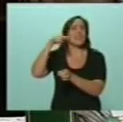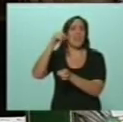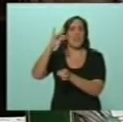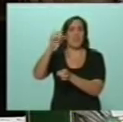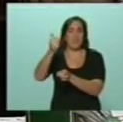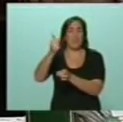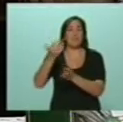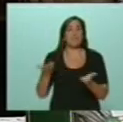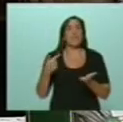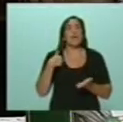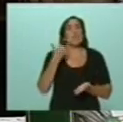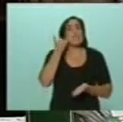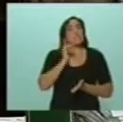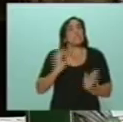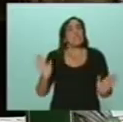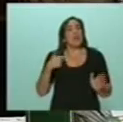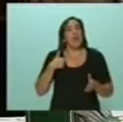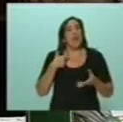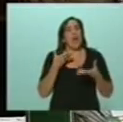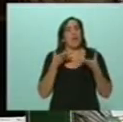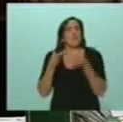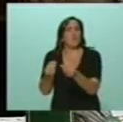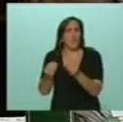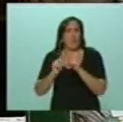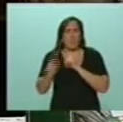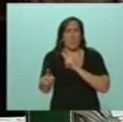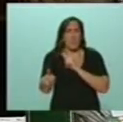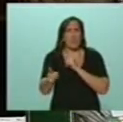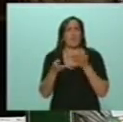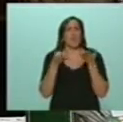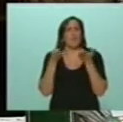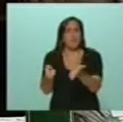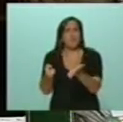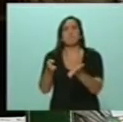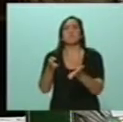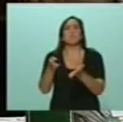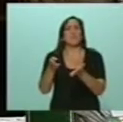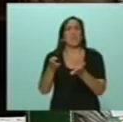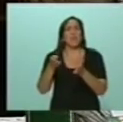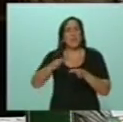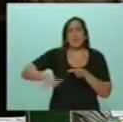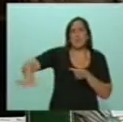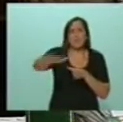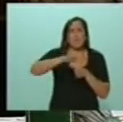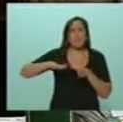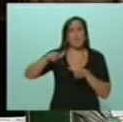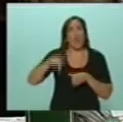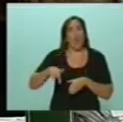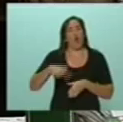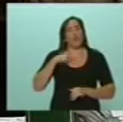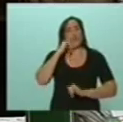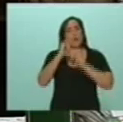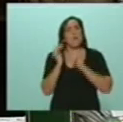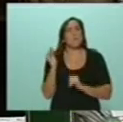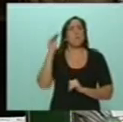por supuesto, parte de la ayuda ya inmediata, asistencial, que se dio con gran despliegue en el territorio y de la cual voy a hablar un